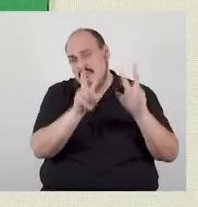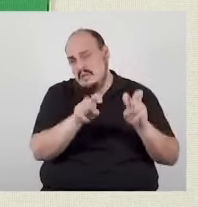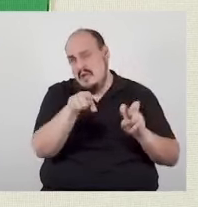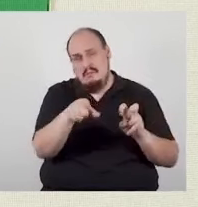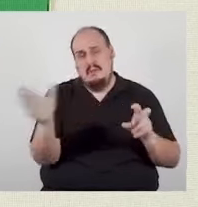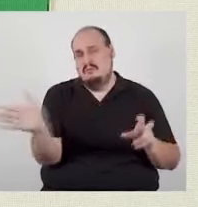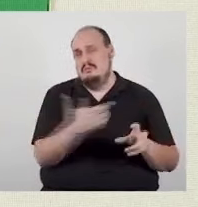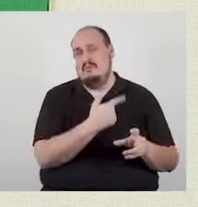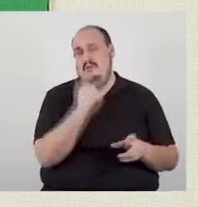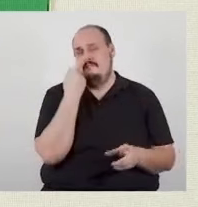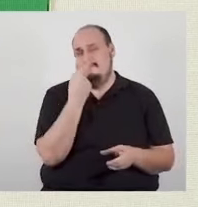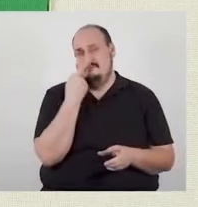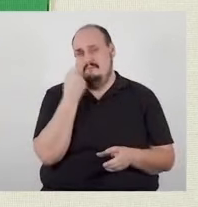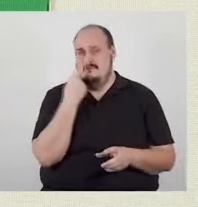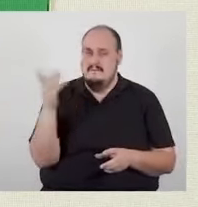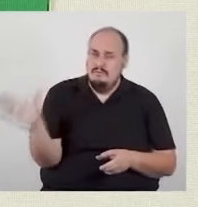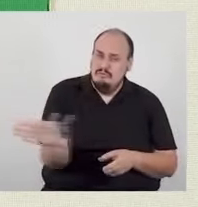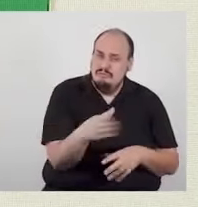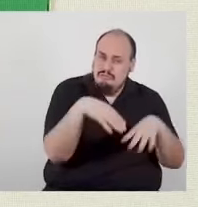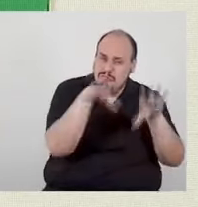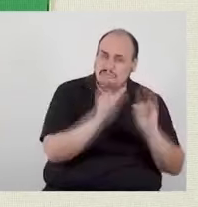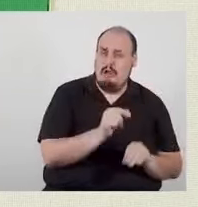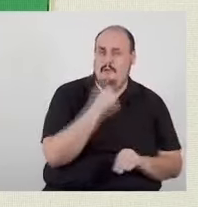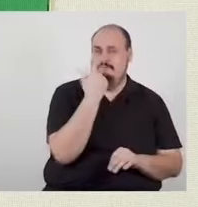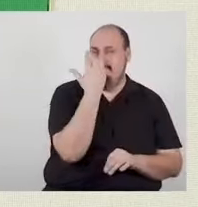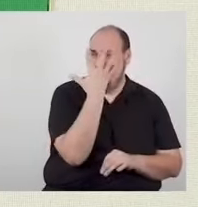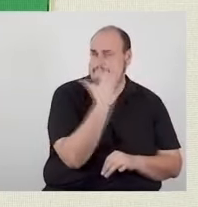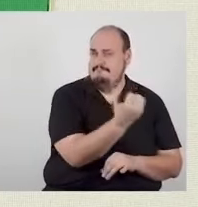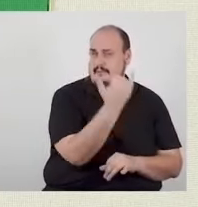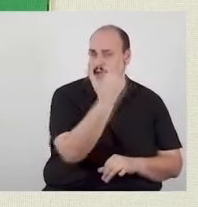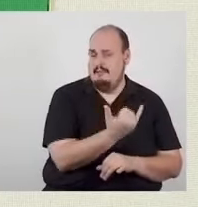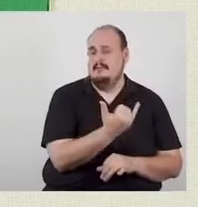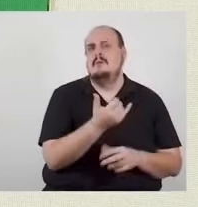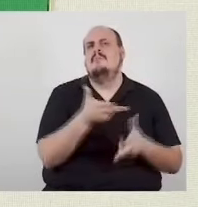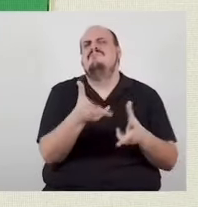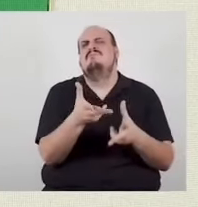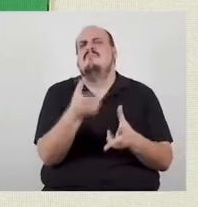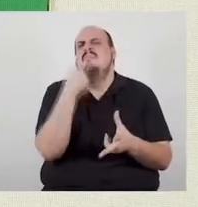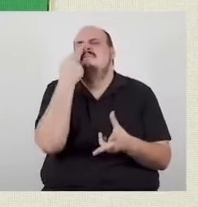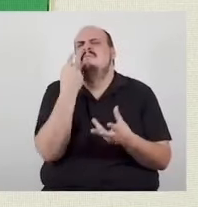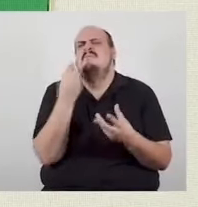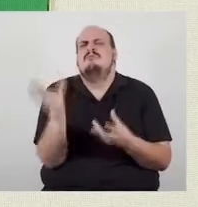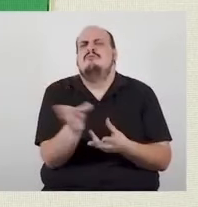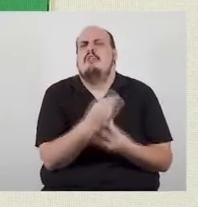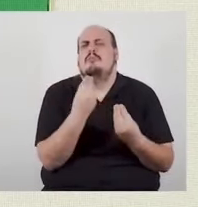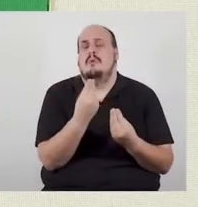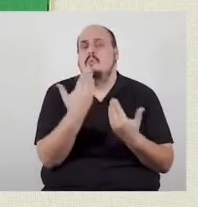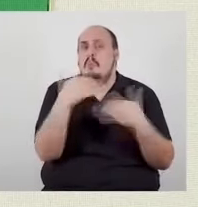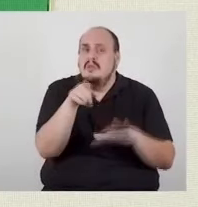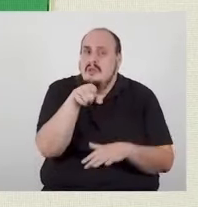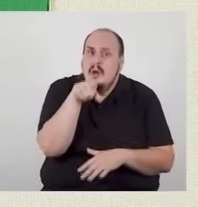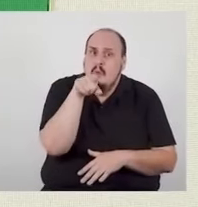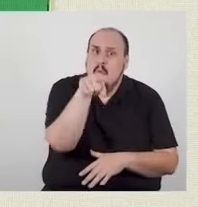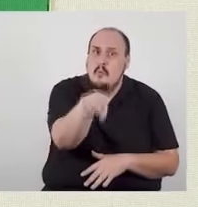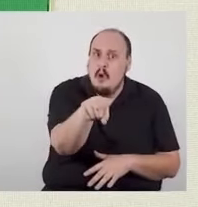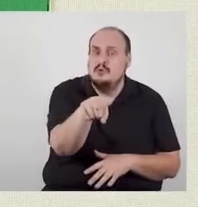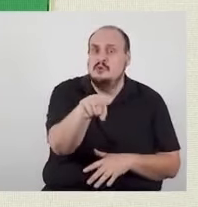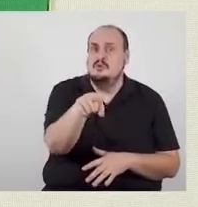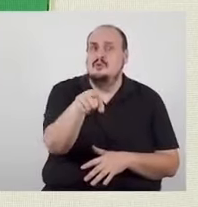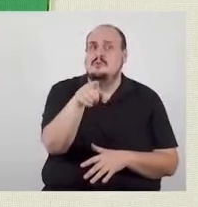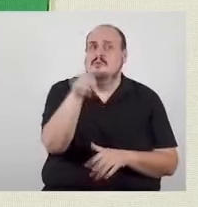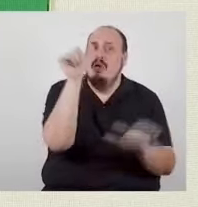nos compete a todas, a todos. ¿Por qué digo esto? Por ahí, como dije antes, no sos vos la persona que